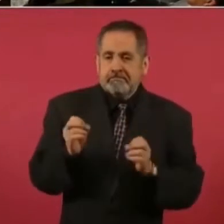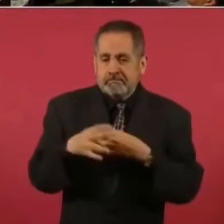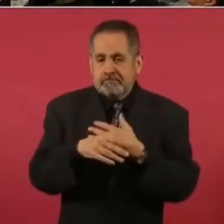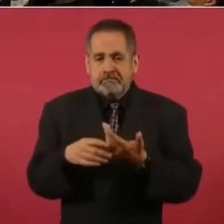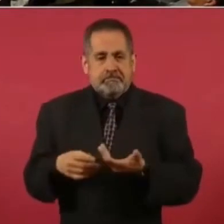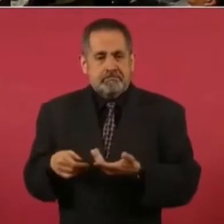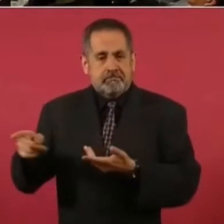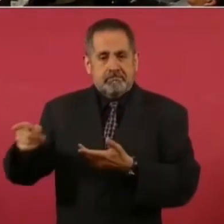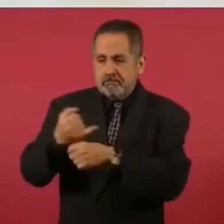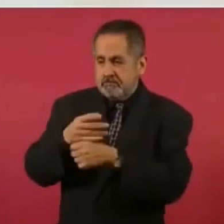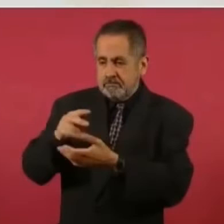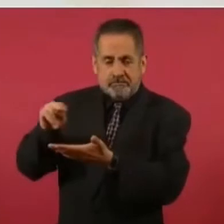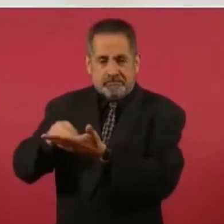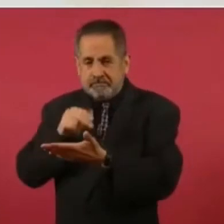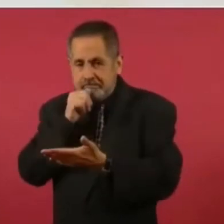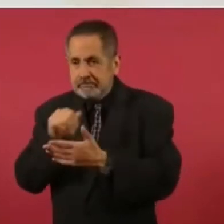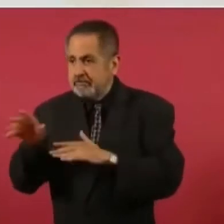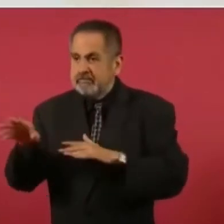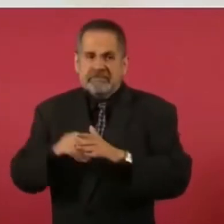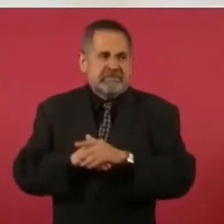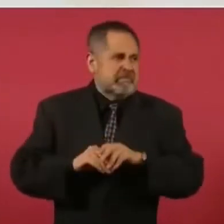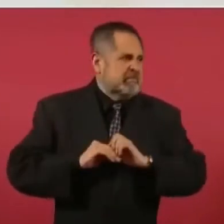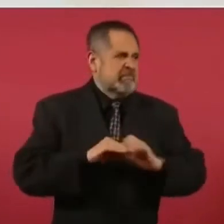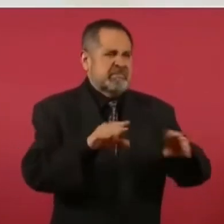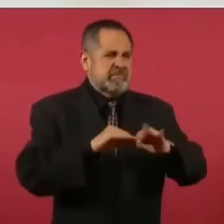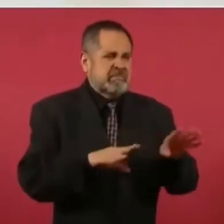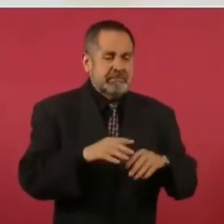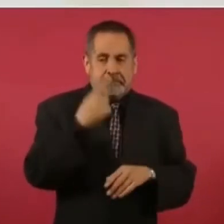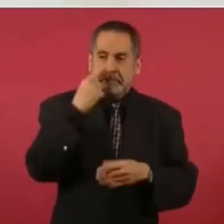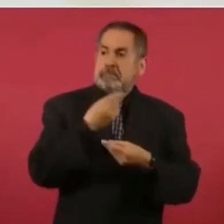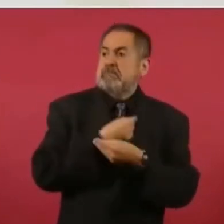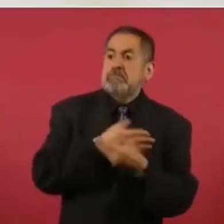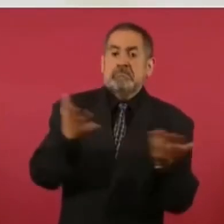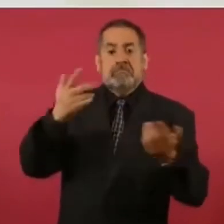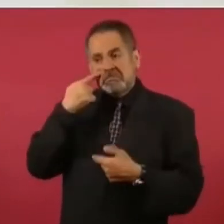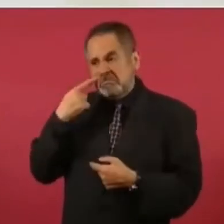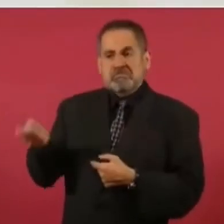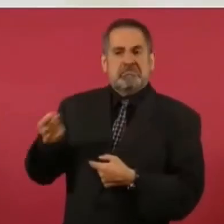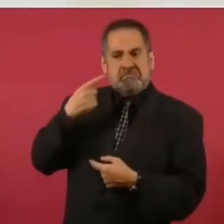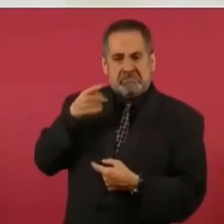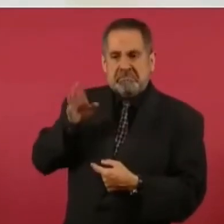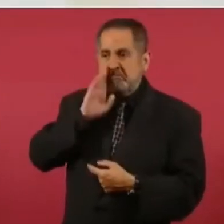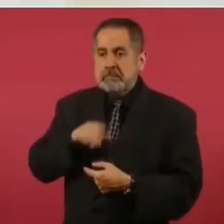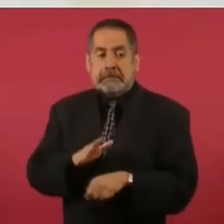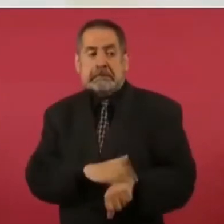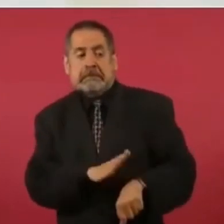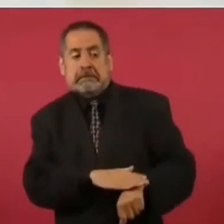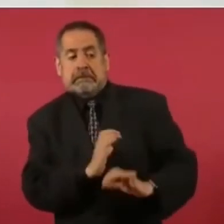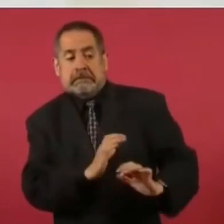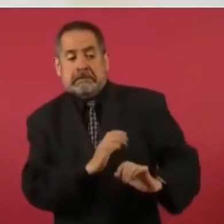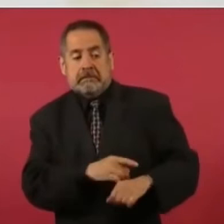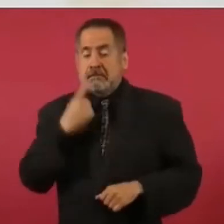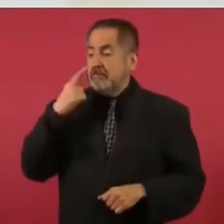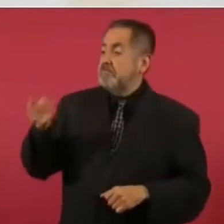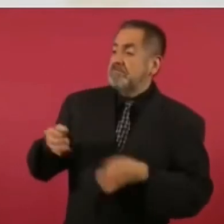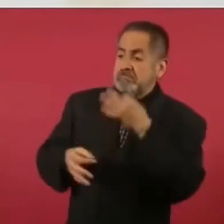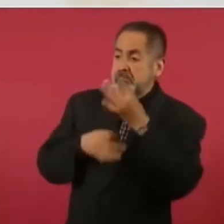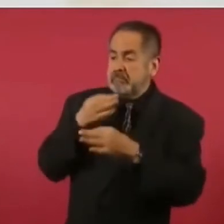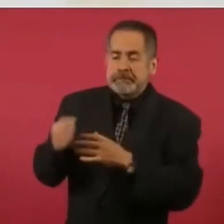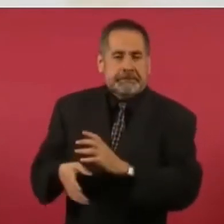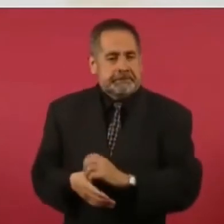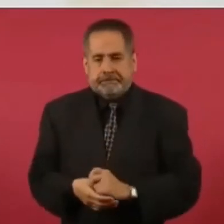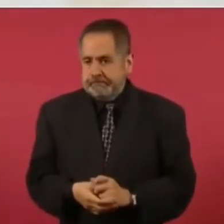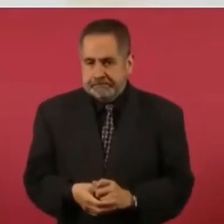no testado, con el ánimo de entorpecer los trabajos y alertar a los responsables. Luego siguió